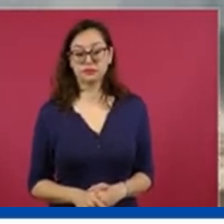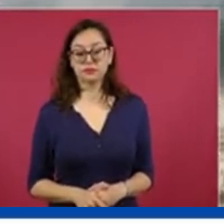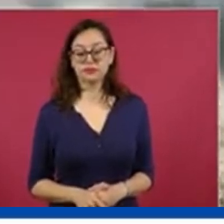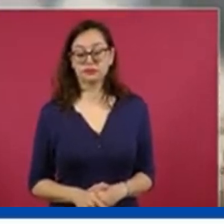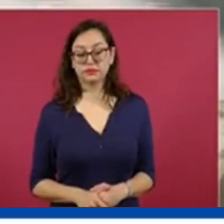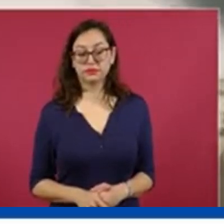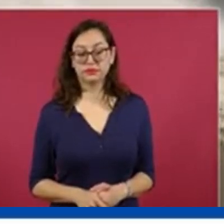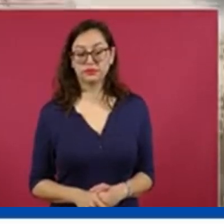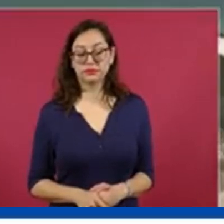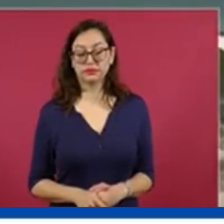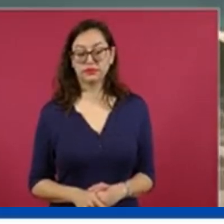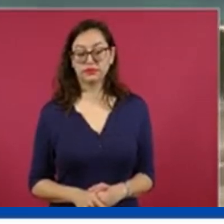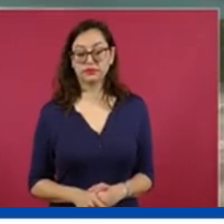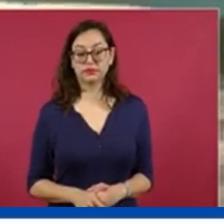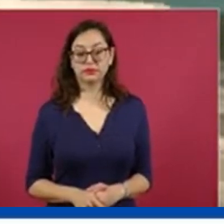Seguramente aquí van a haber